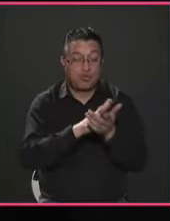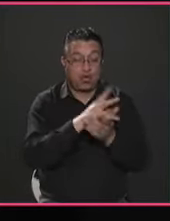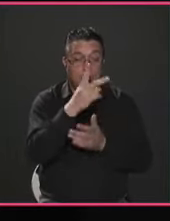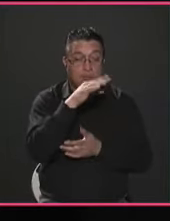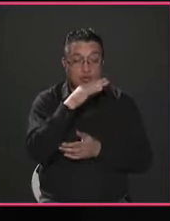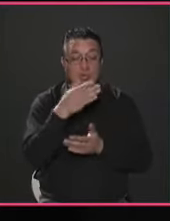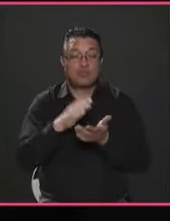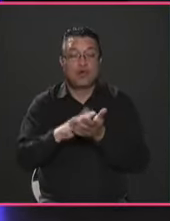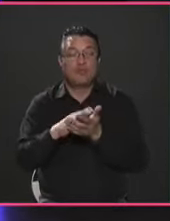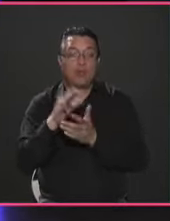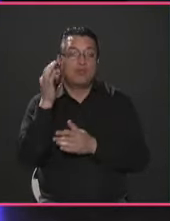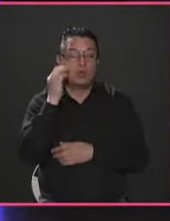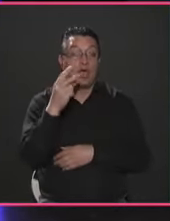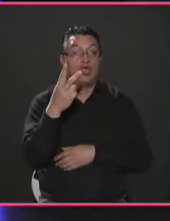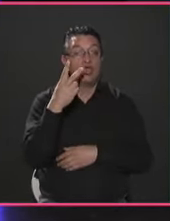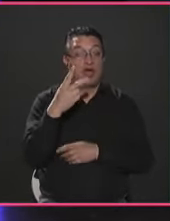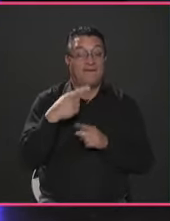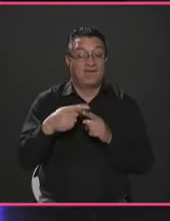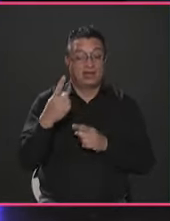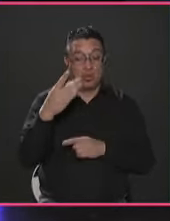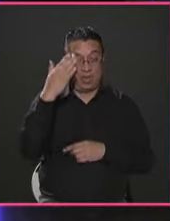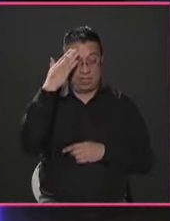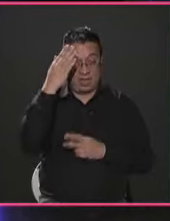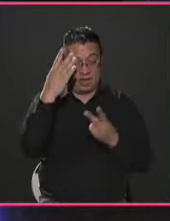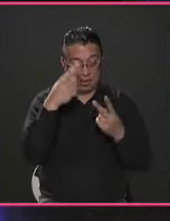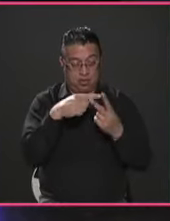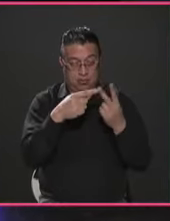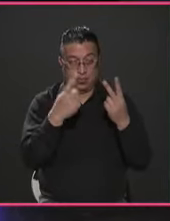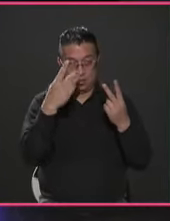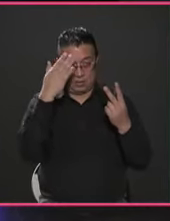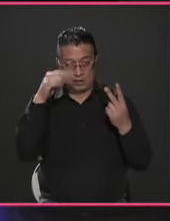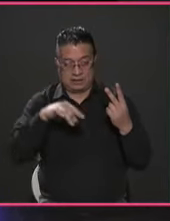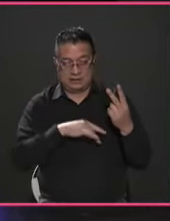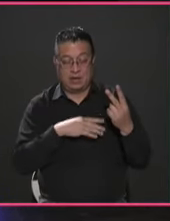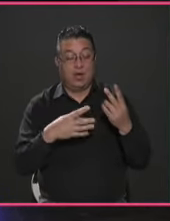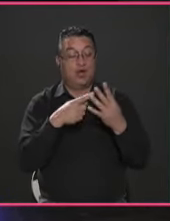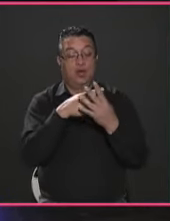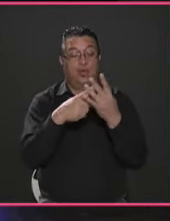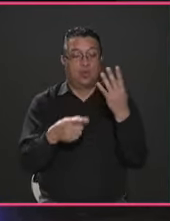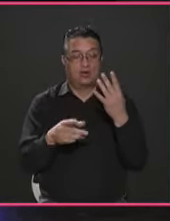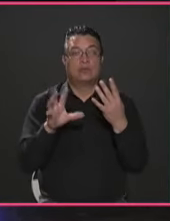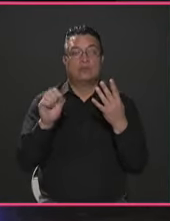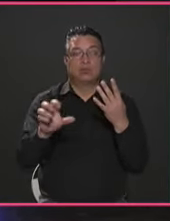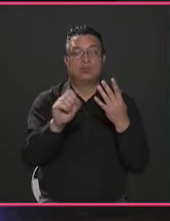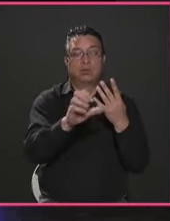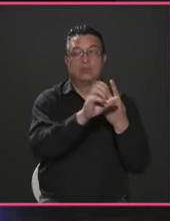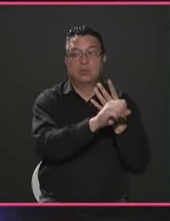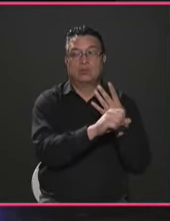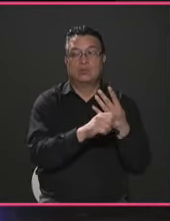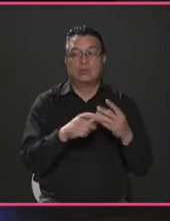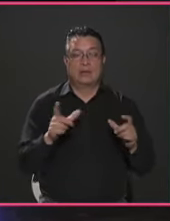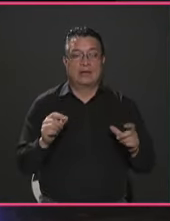cervicouterino dos al día en nuestro país y cuatro son diagnosticadas